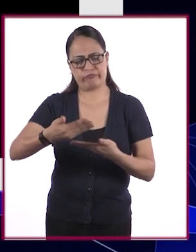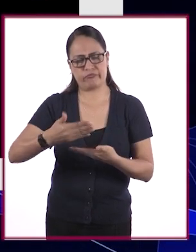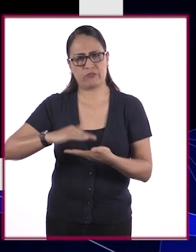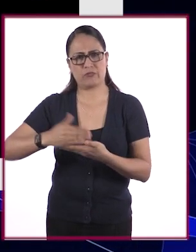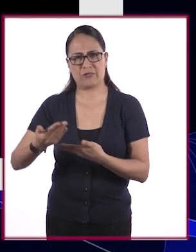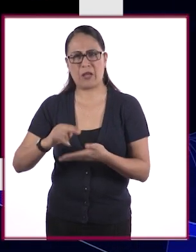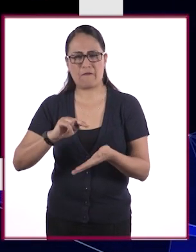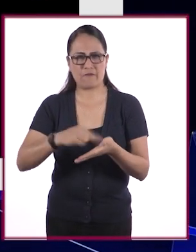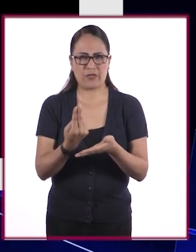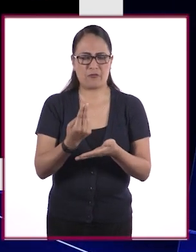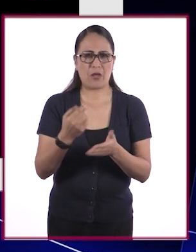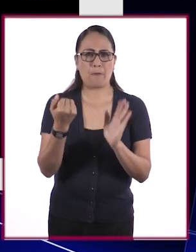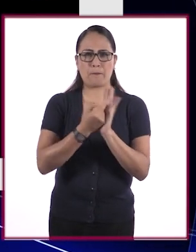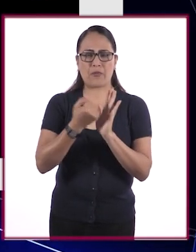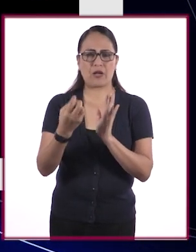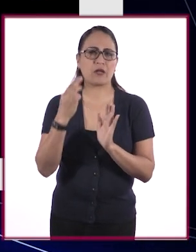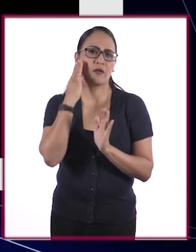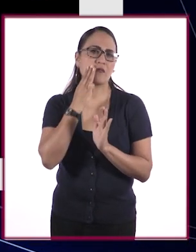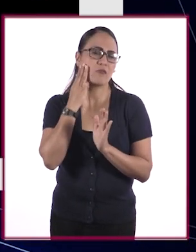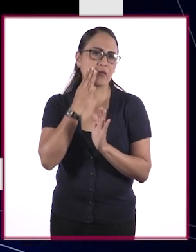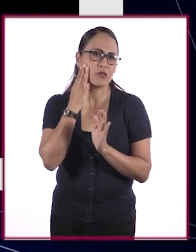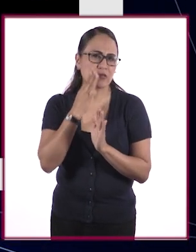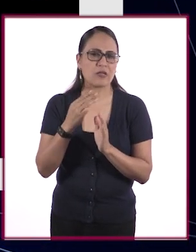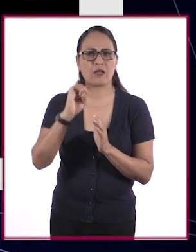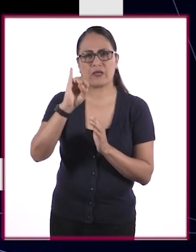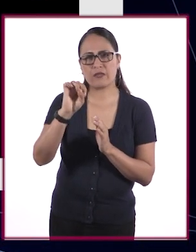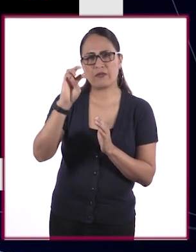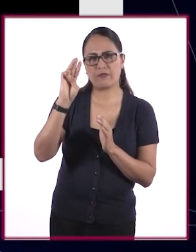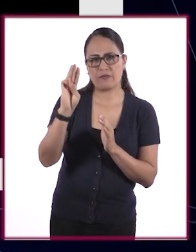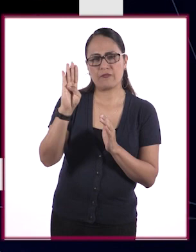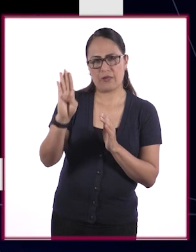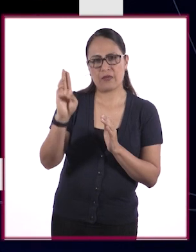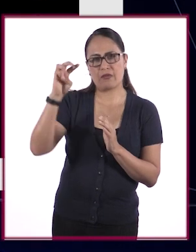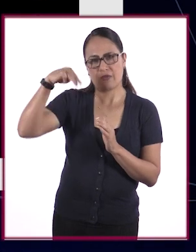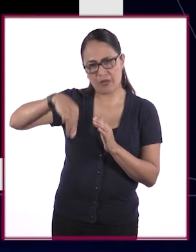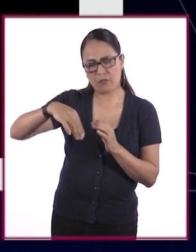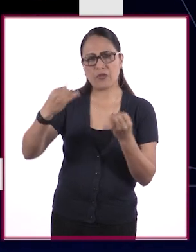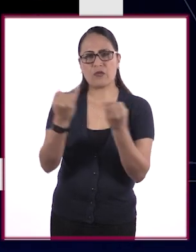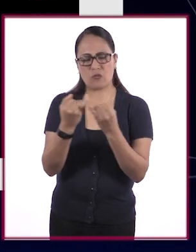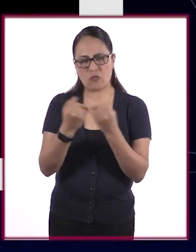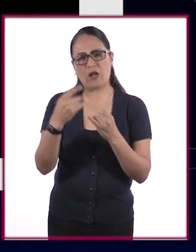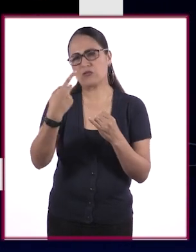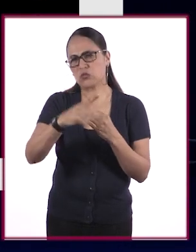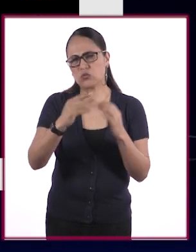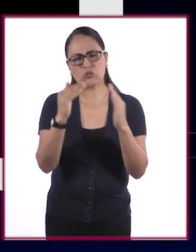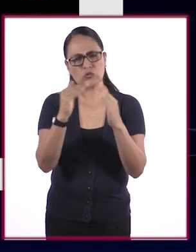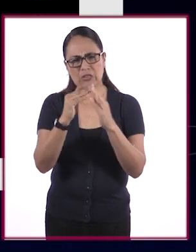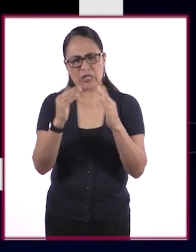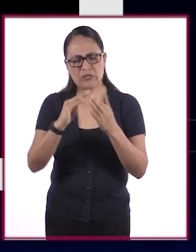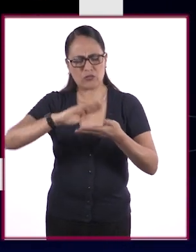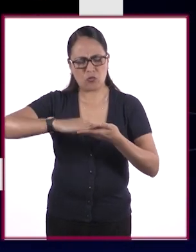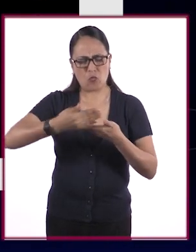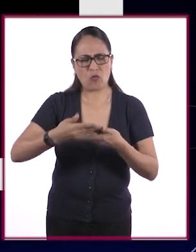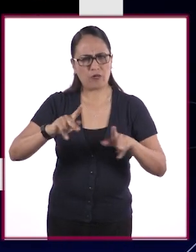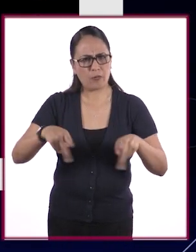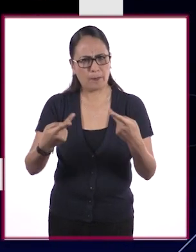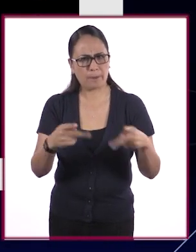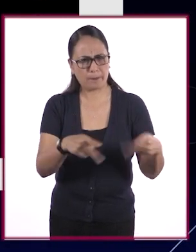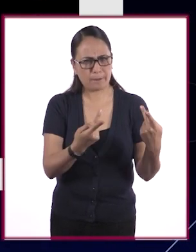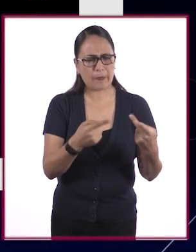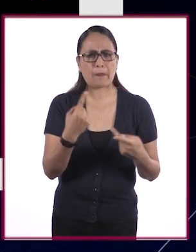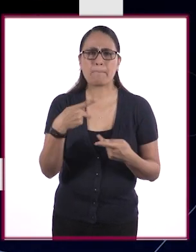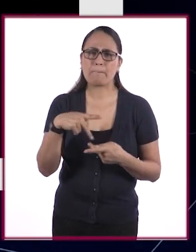personales. Apareció la firma Apple y IBM también comenzó a producir computadoras para el hogar.